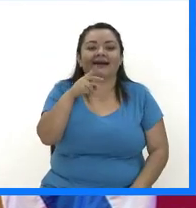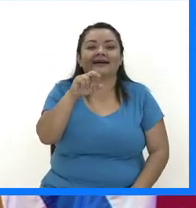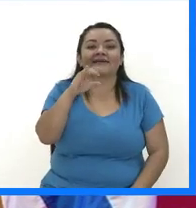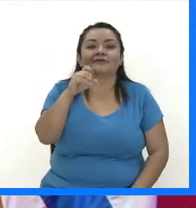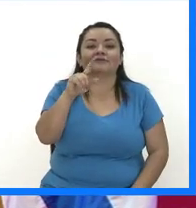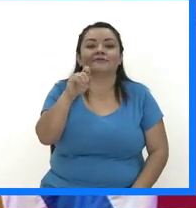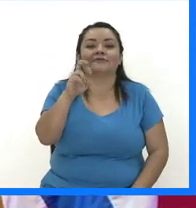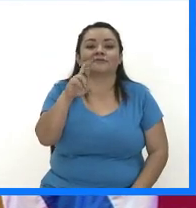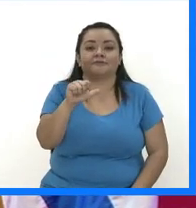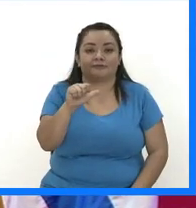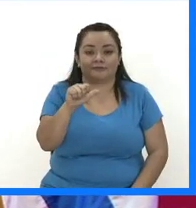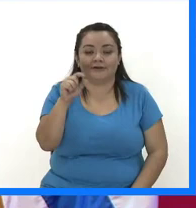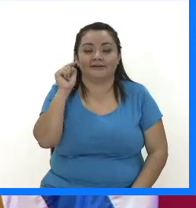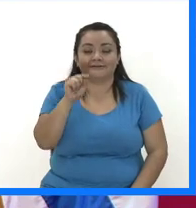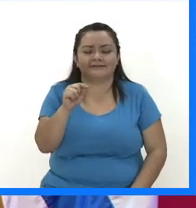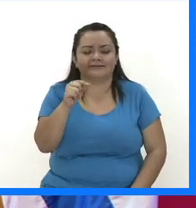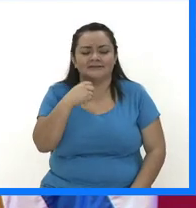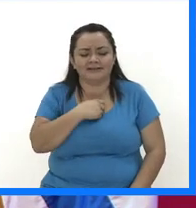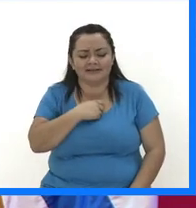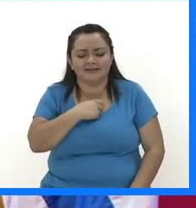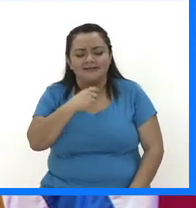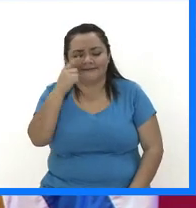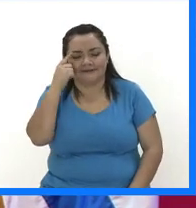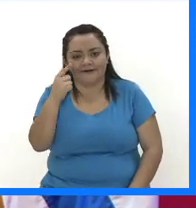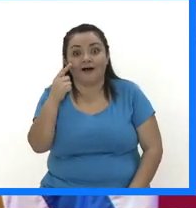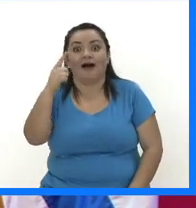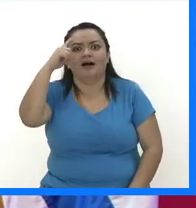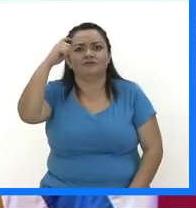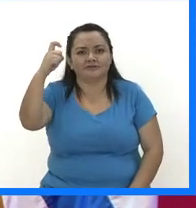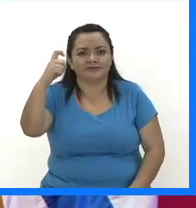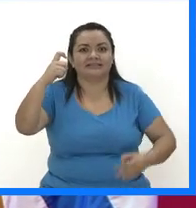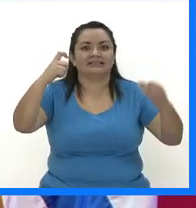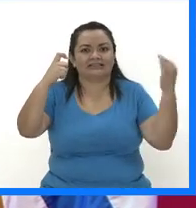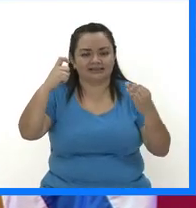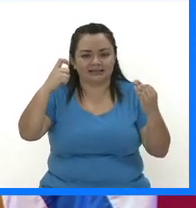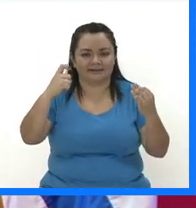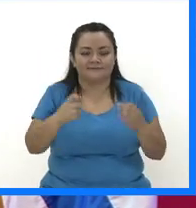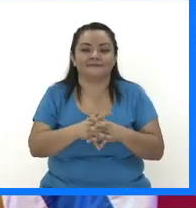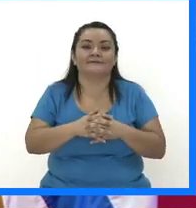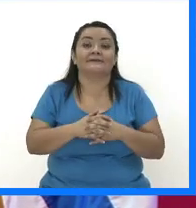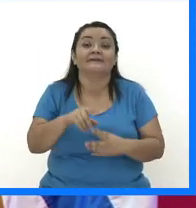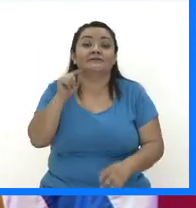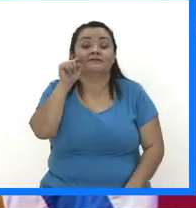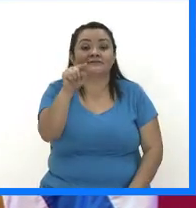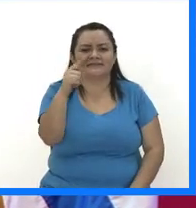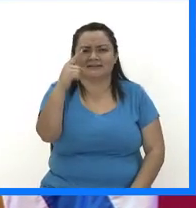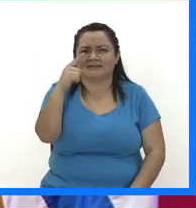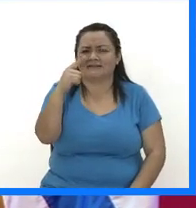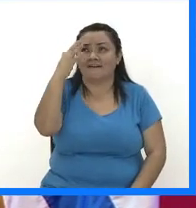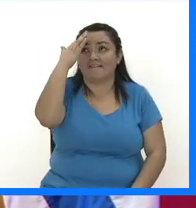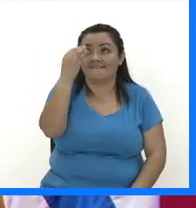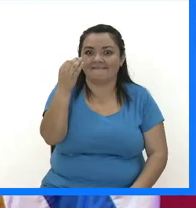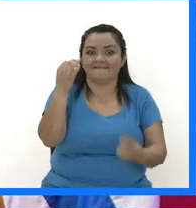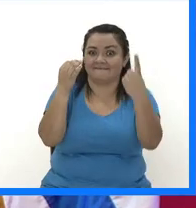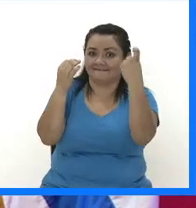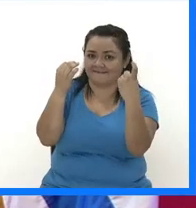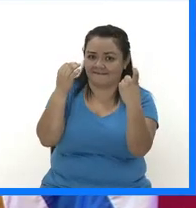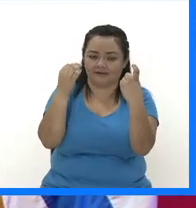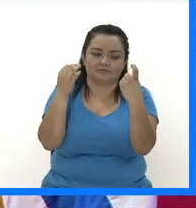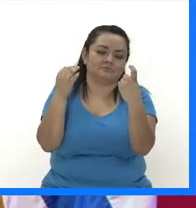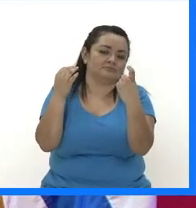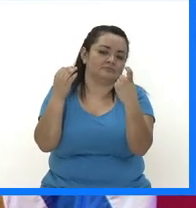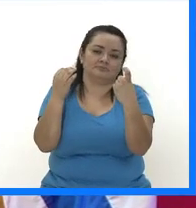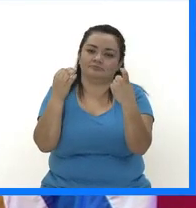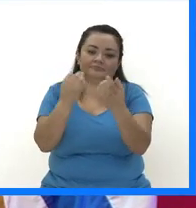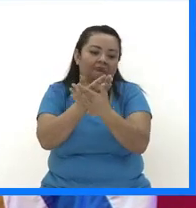el recupero su fe porque si fe es imposible agradar a dios en otra palabra si usted no tiene fe en dios y en usted mismo nadie